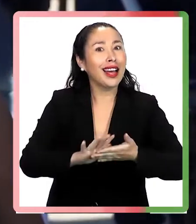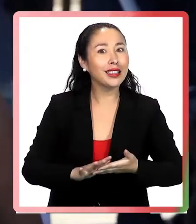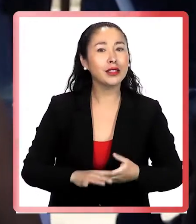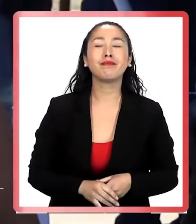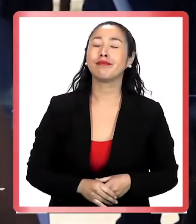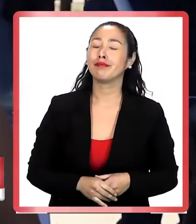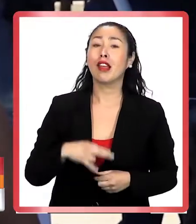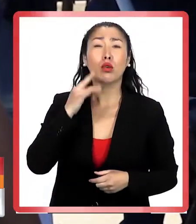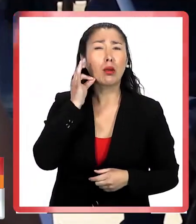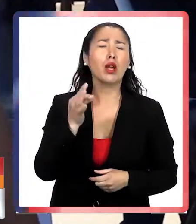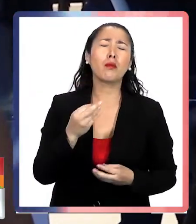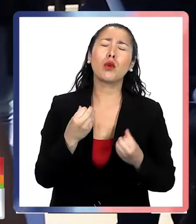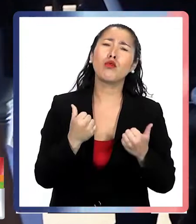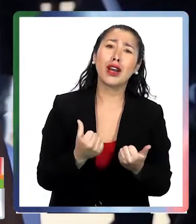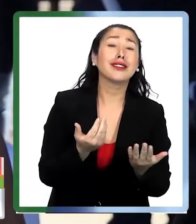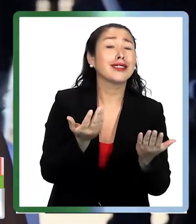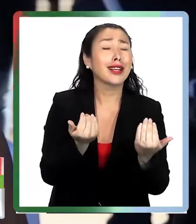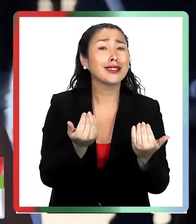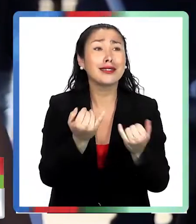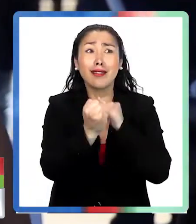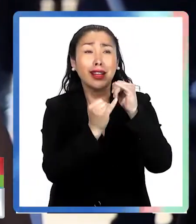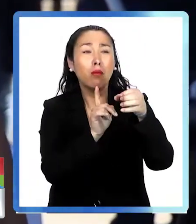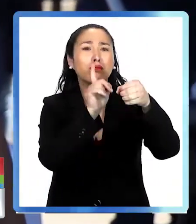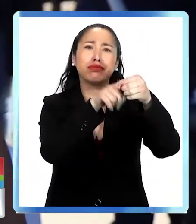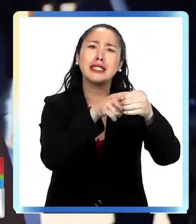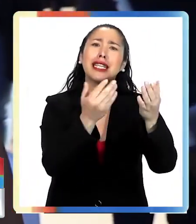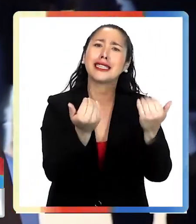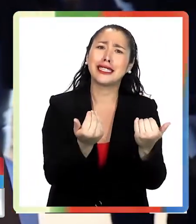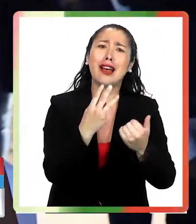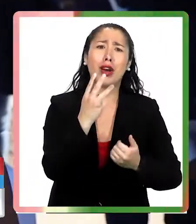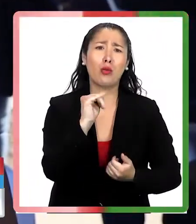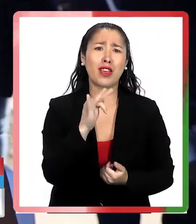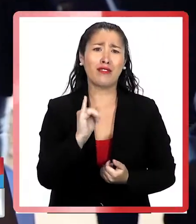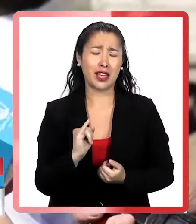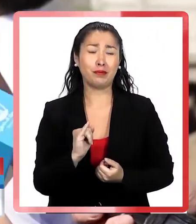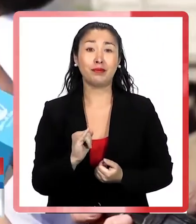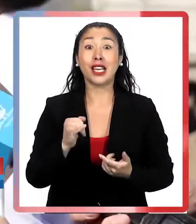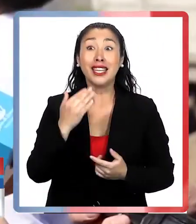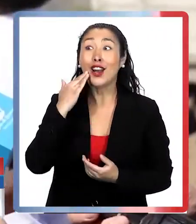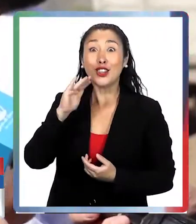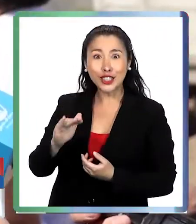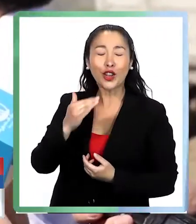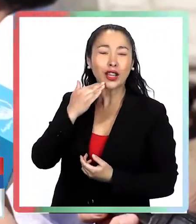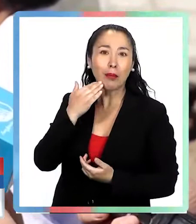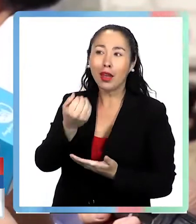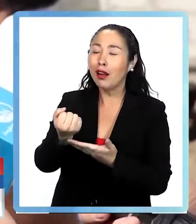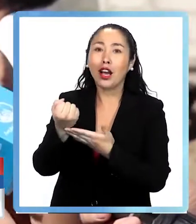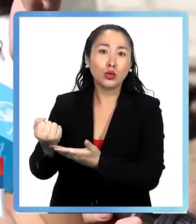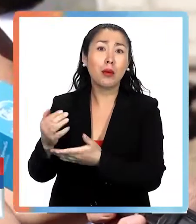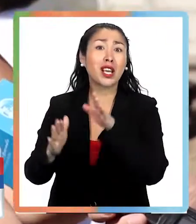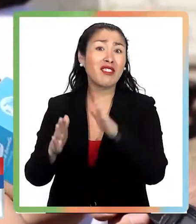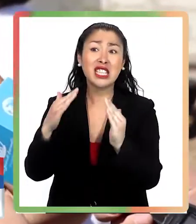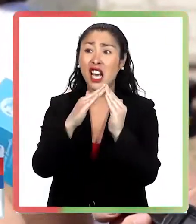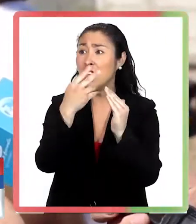muy bueno, se hacía falta, mucho necesitaban el Wi-Fi. Servía a varios niños que al